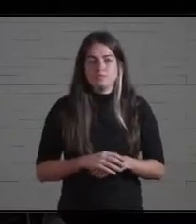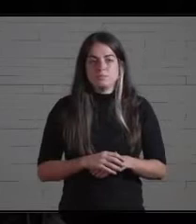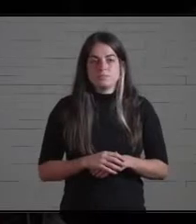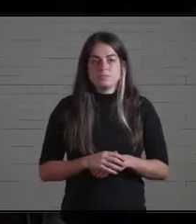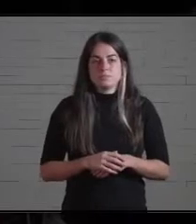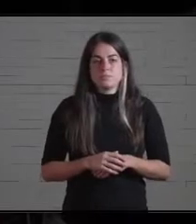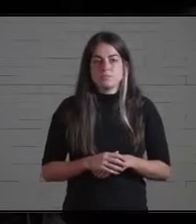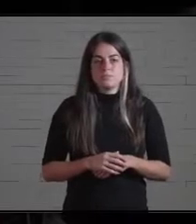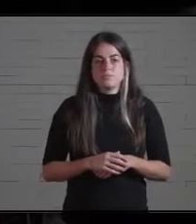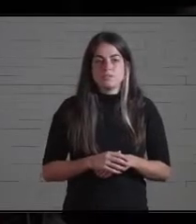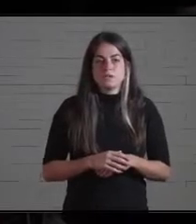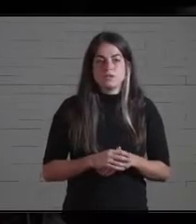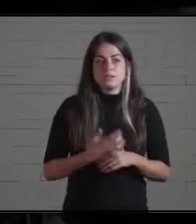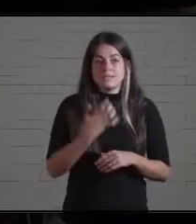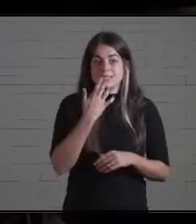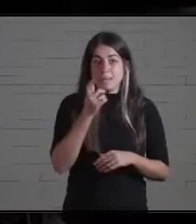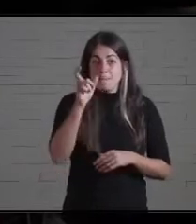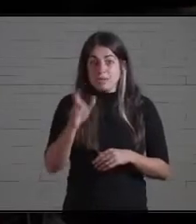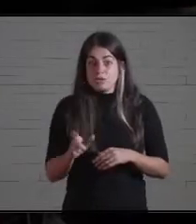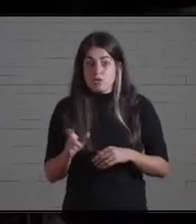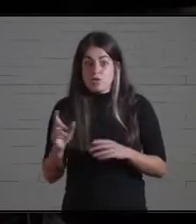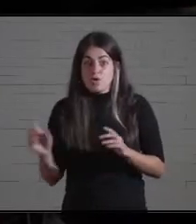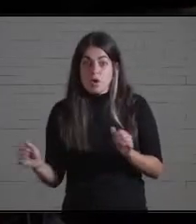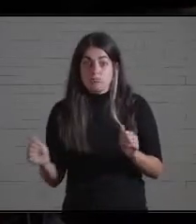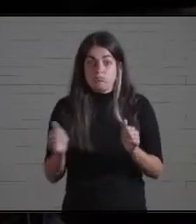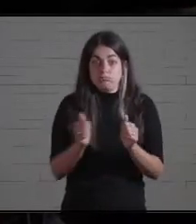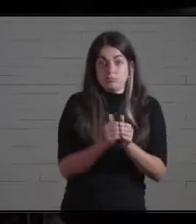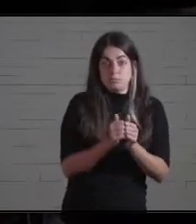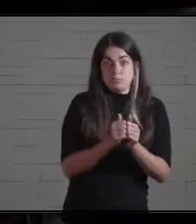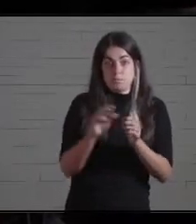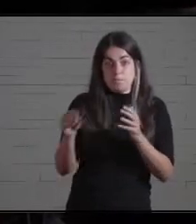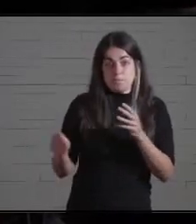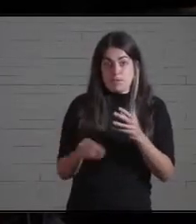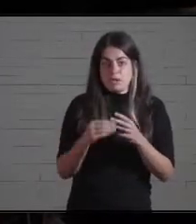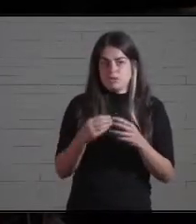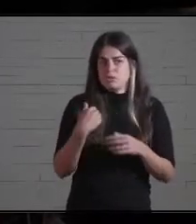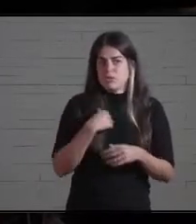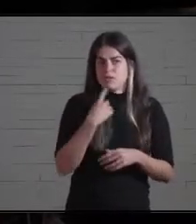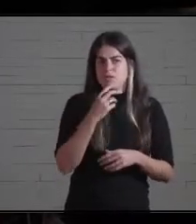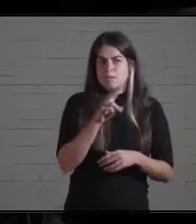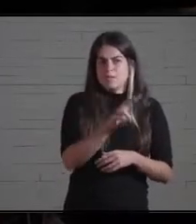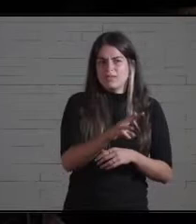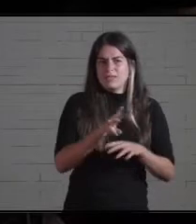Por cada persona adicional, si nos fijamos, antes había dicho yo que 28,